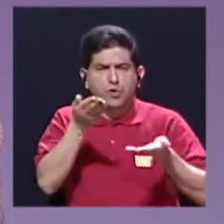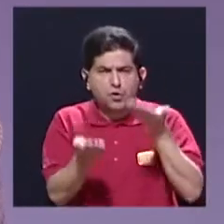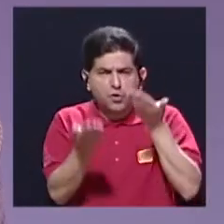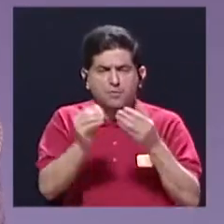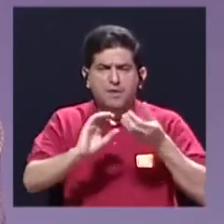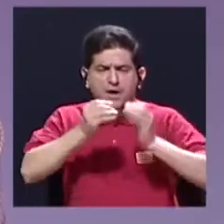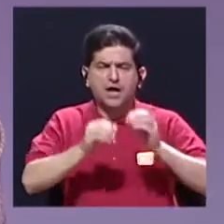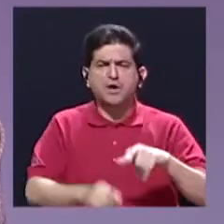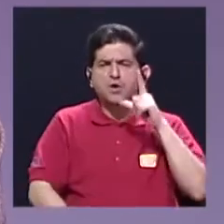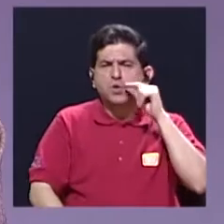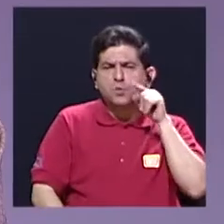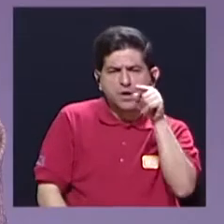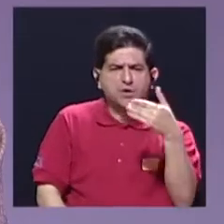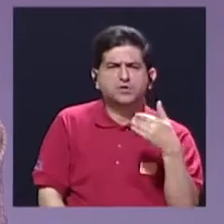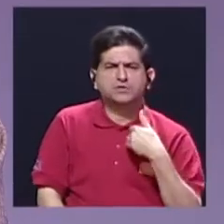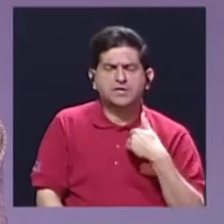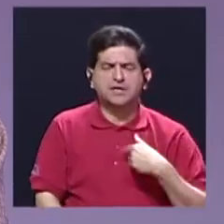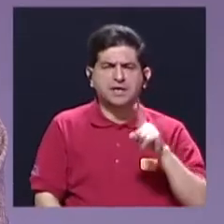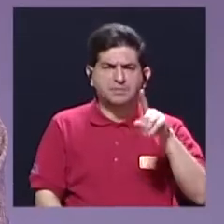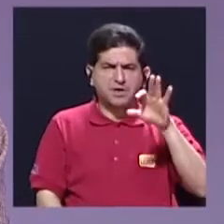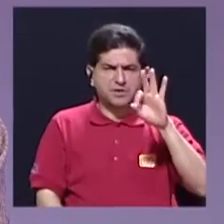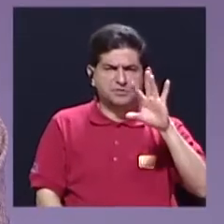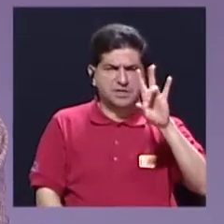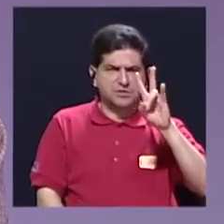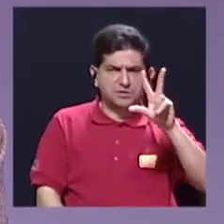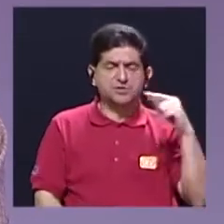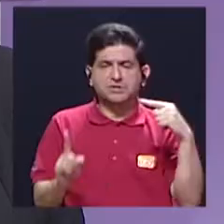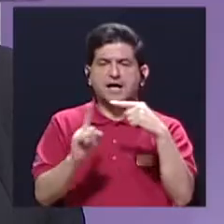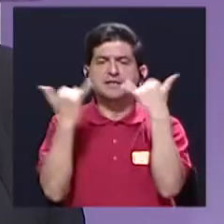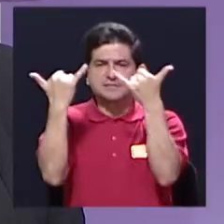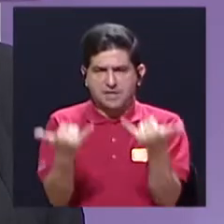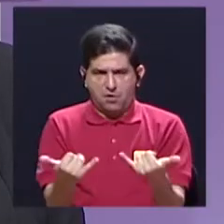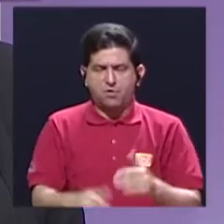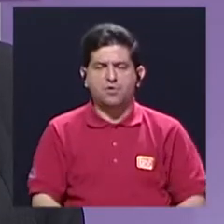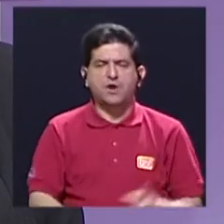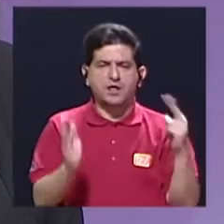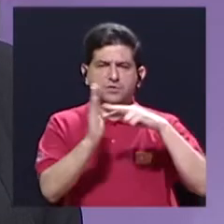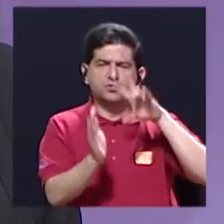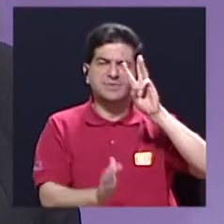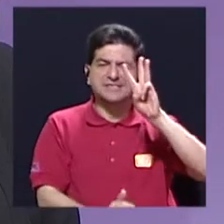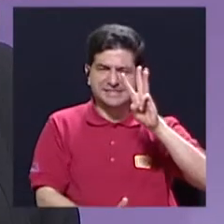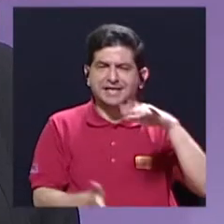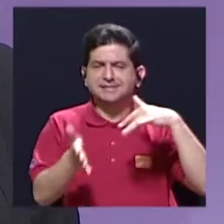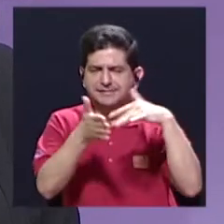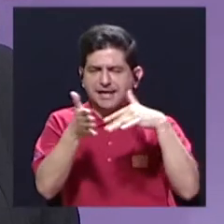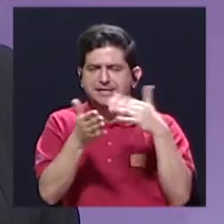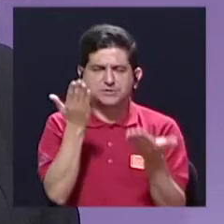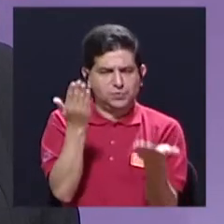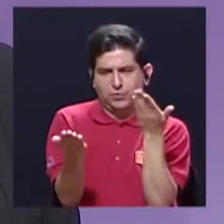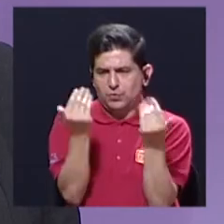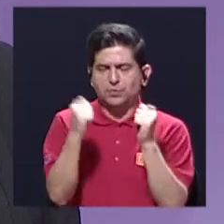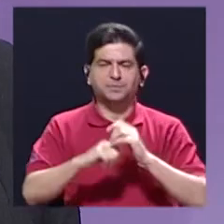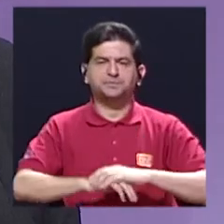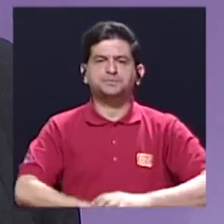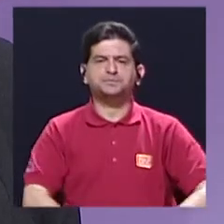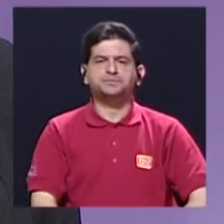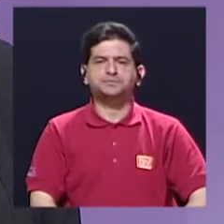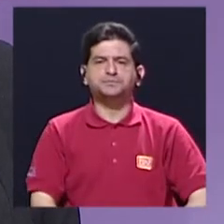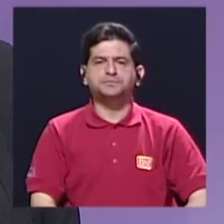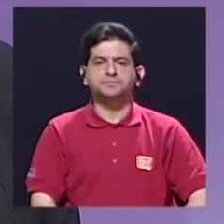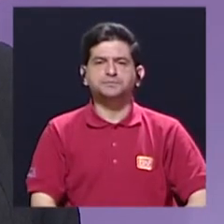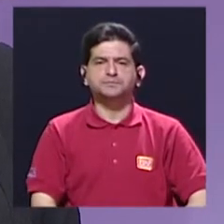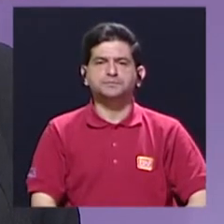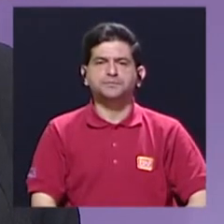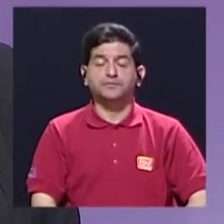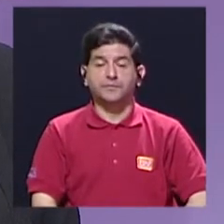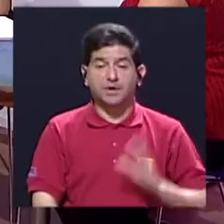cantidad de especies de aves que había entre 1973 y actualmente, bueno, en 2006 fue hecho el estudio comparativo, y se